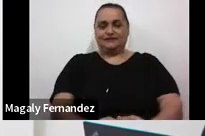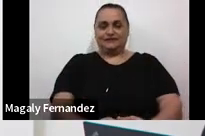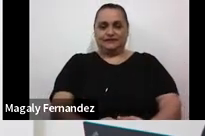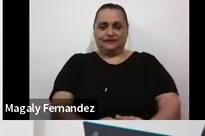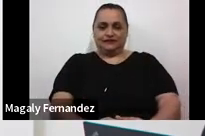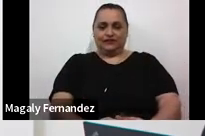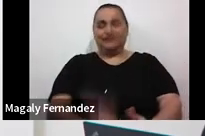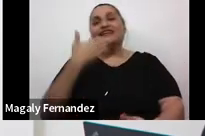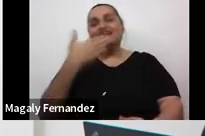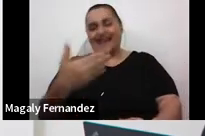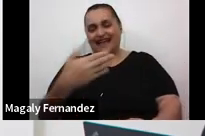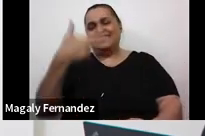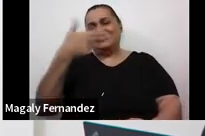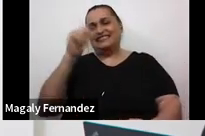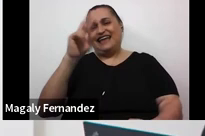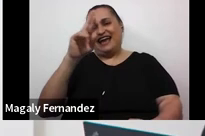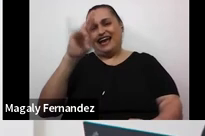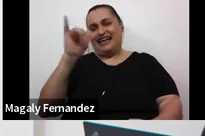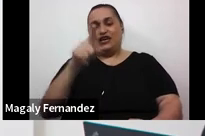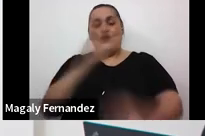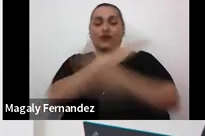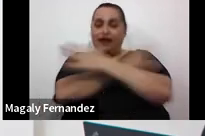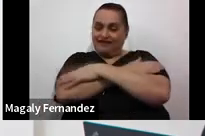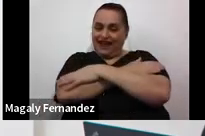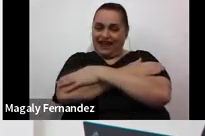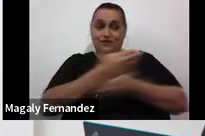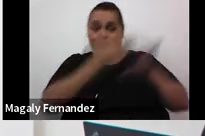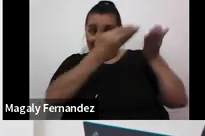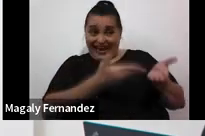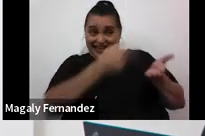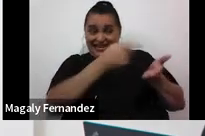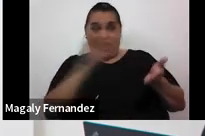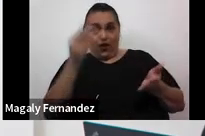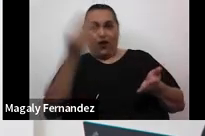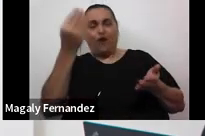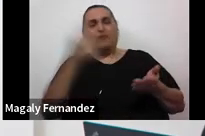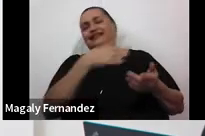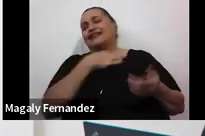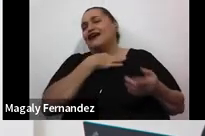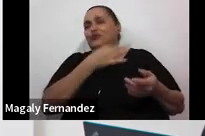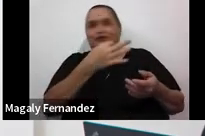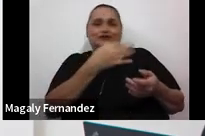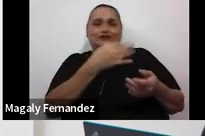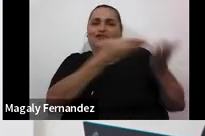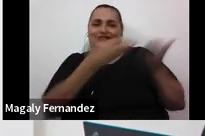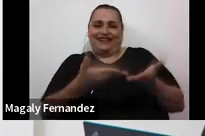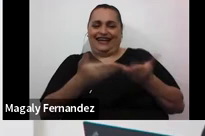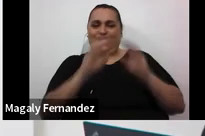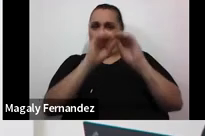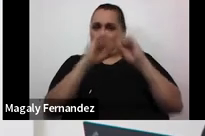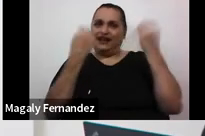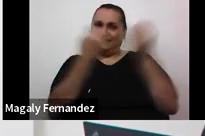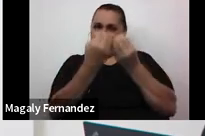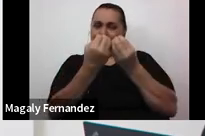gracias charle Un abrazo Chari es una de las chicas que da gusto tener en las organizaciones